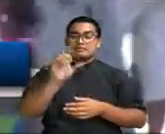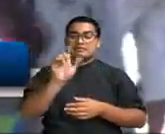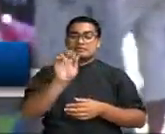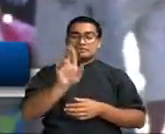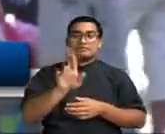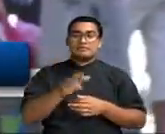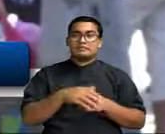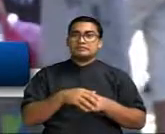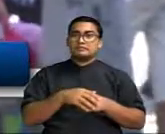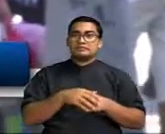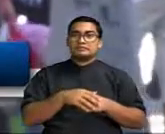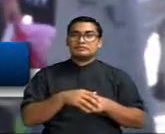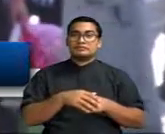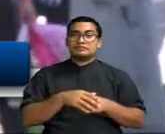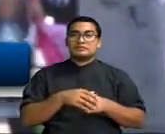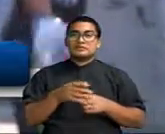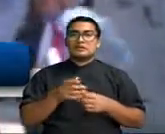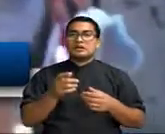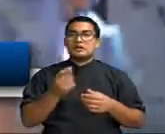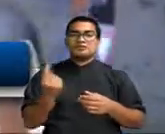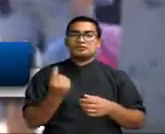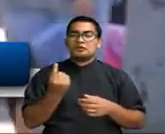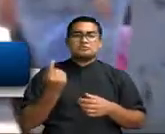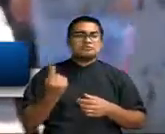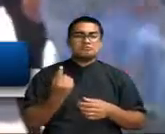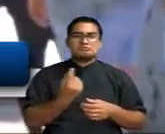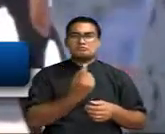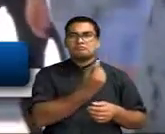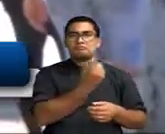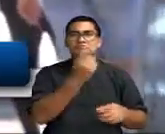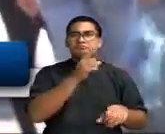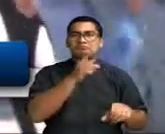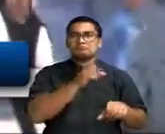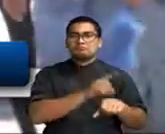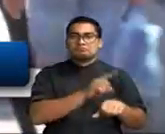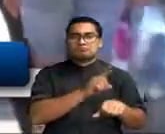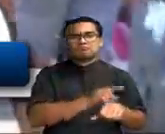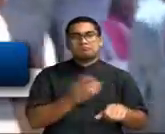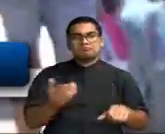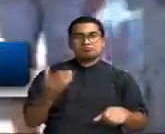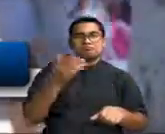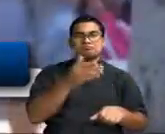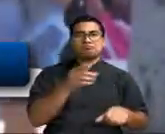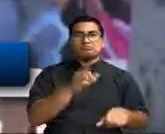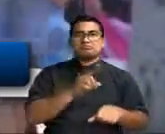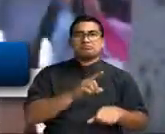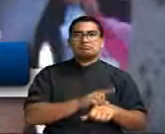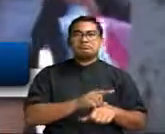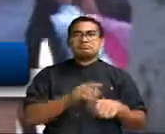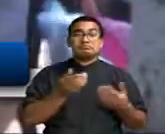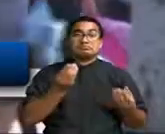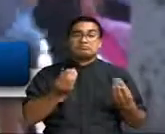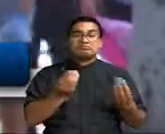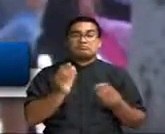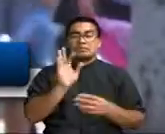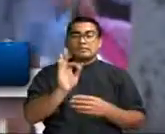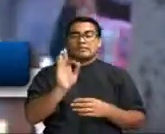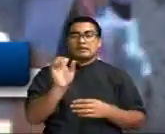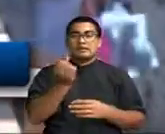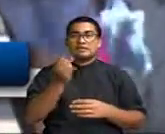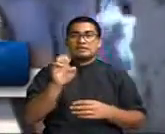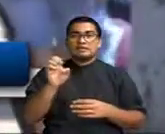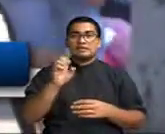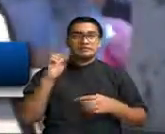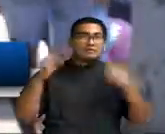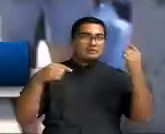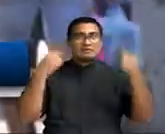si va a llegar solo o va a llegar acompañado. ¿Generalmente llegan solo? Generalmente, depende en qué fase lleguen, porque usted sabe que si llega en una fase